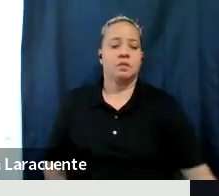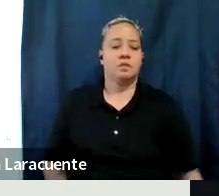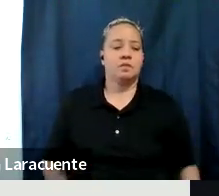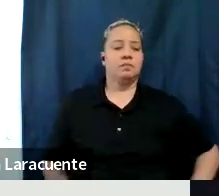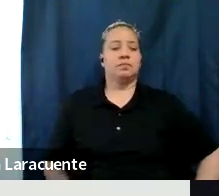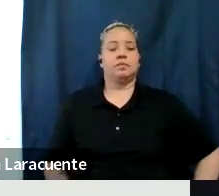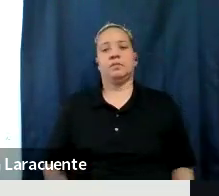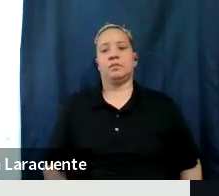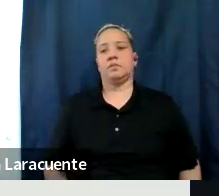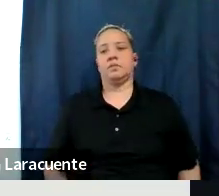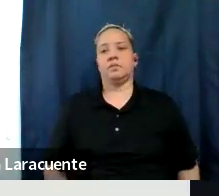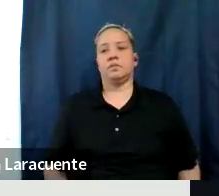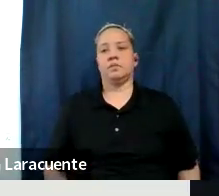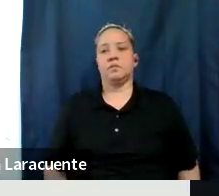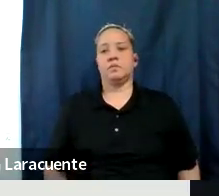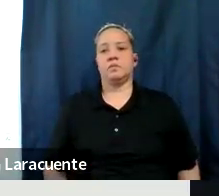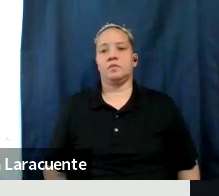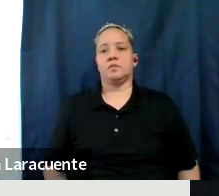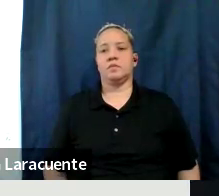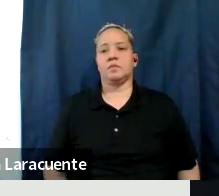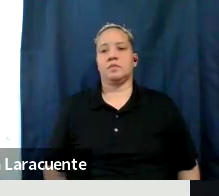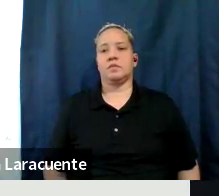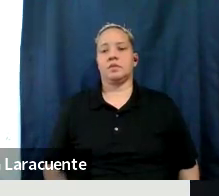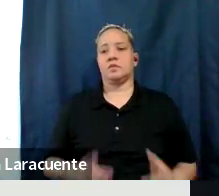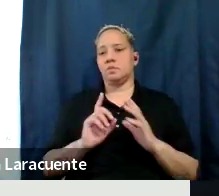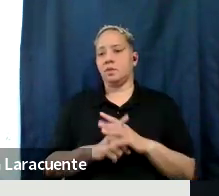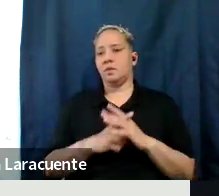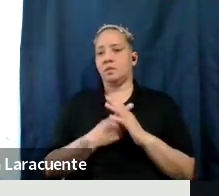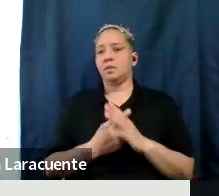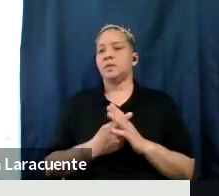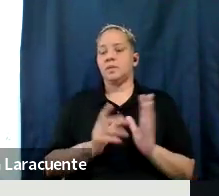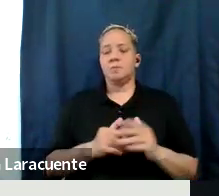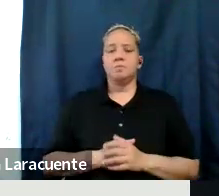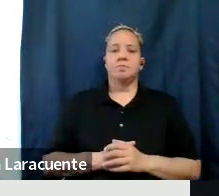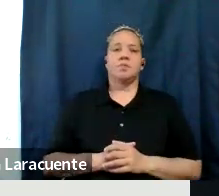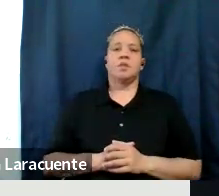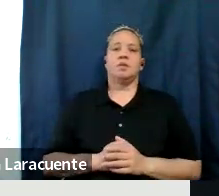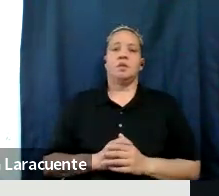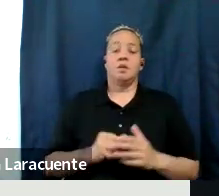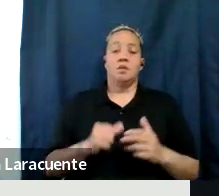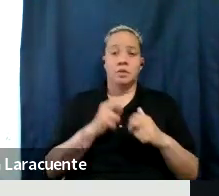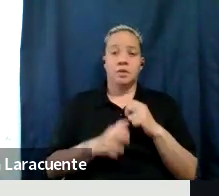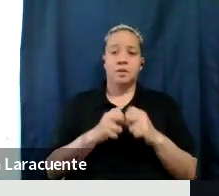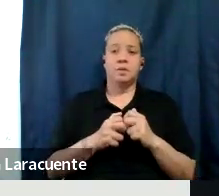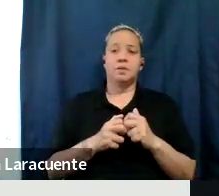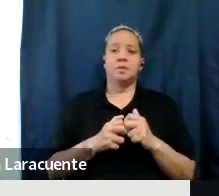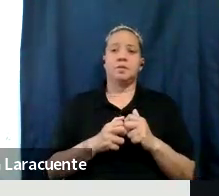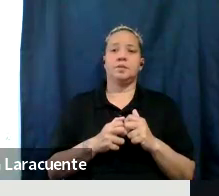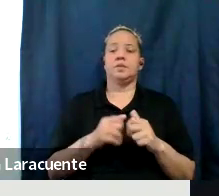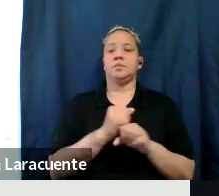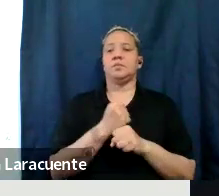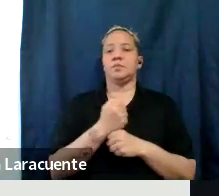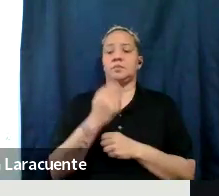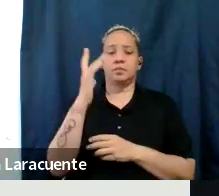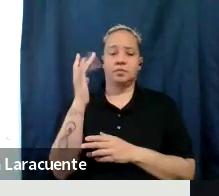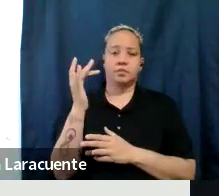para fortuna mía, bueno, voy a empezar por el principio. Hay un problemón creado